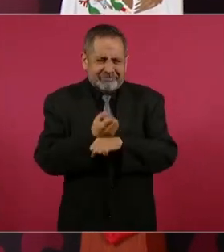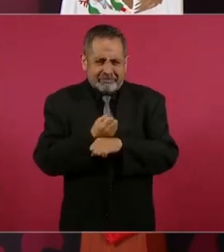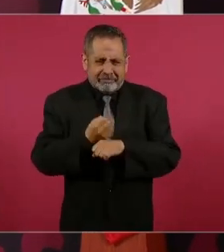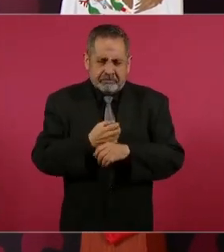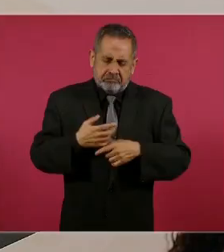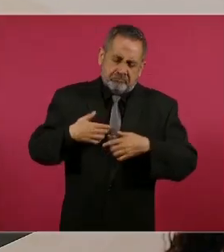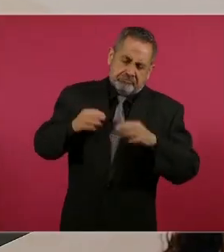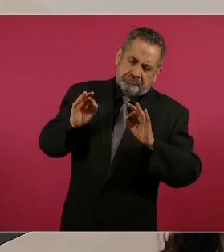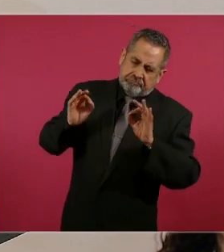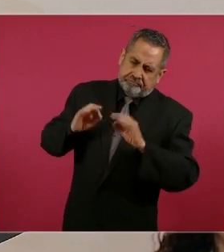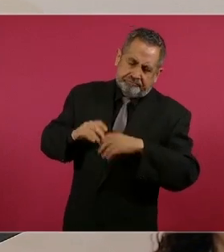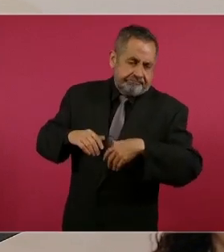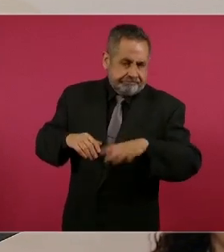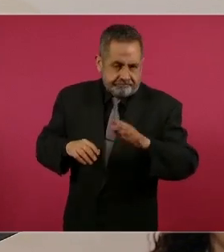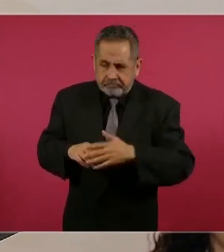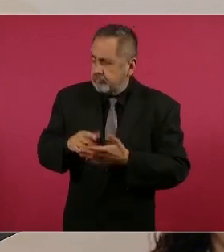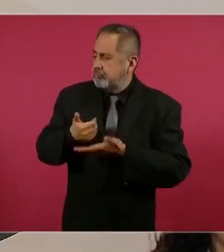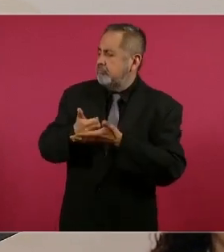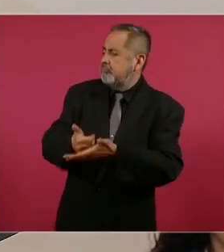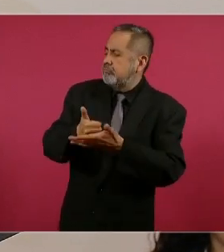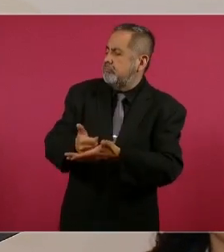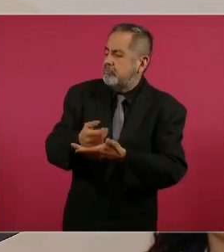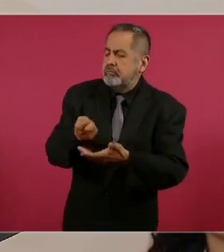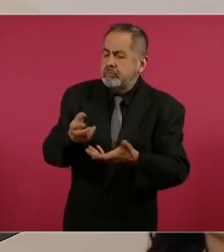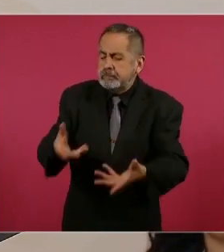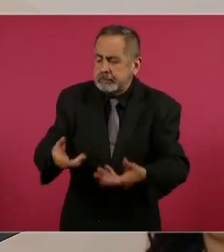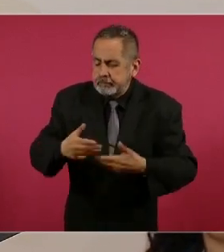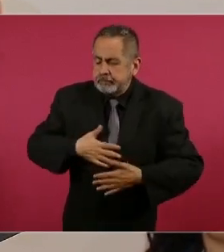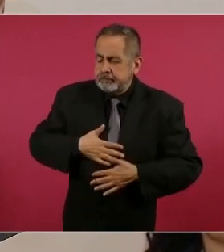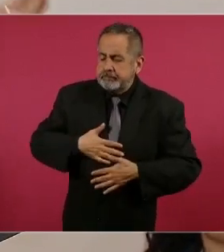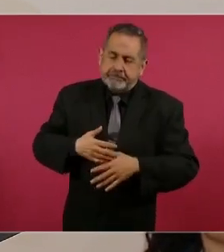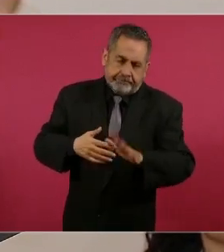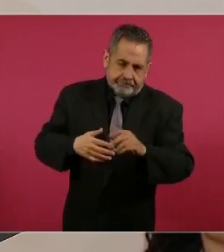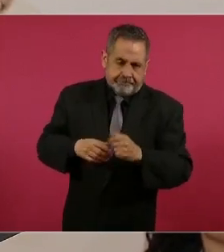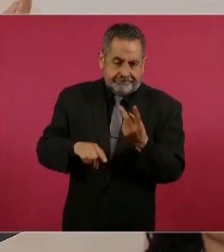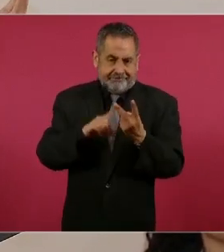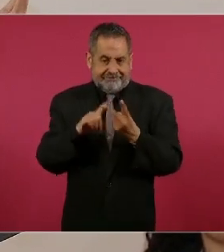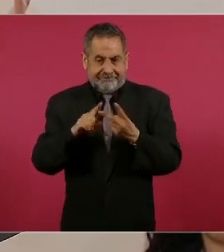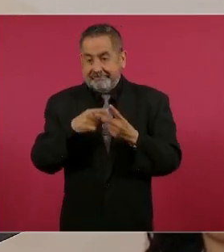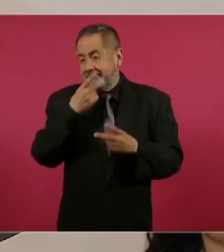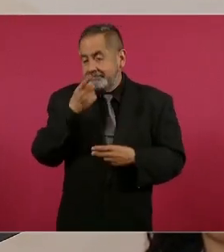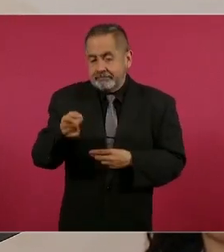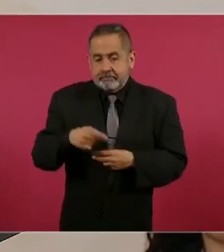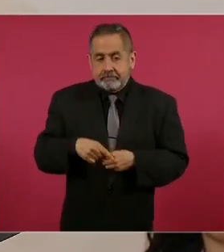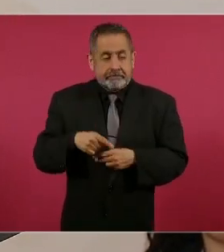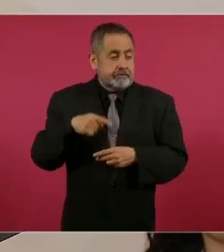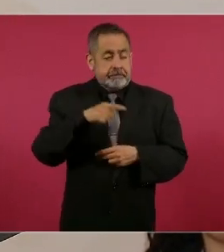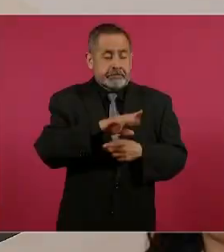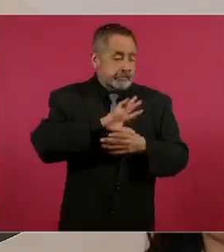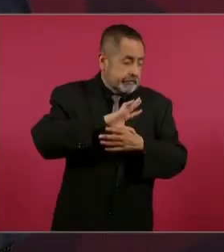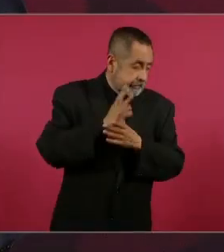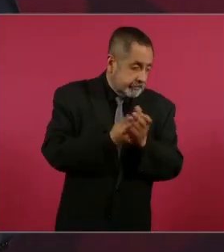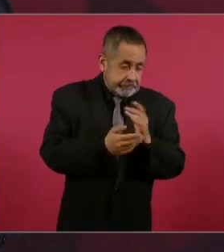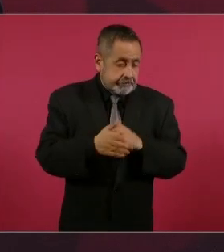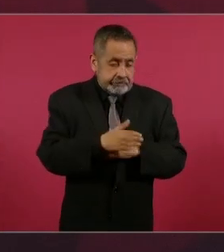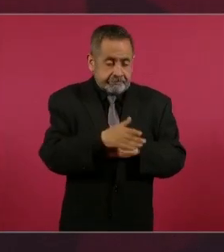a la ambulancia, y está la otra versión, que lo detienen cuando va huyendo.